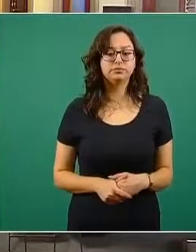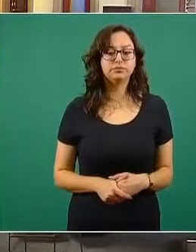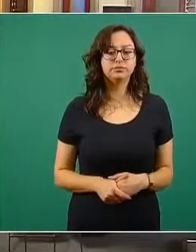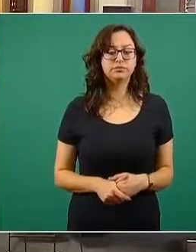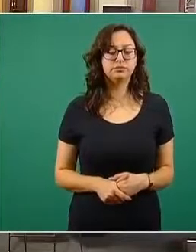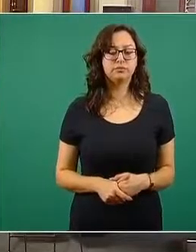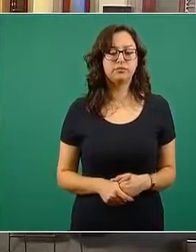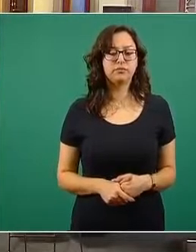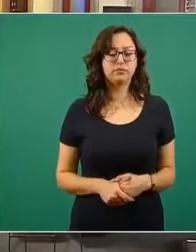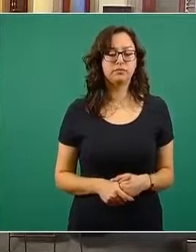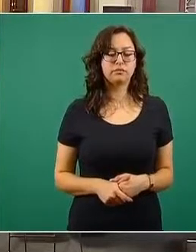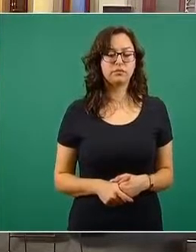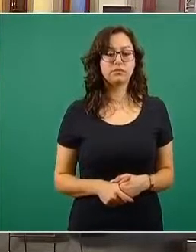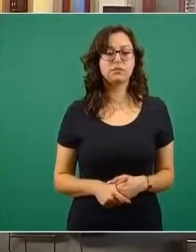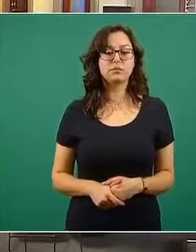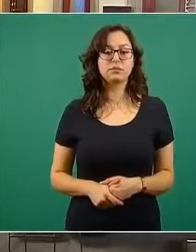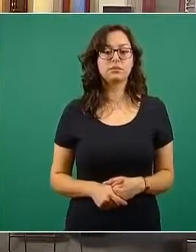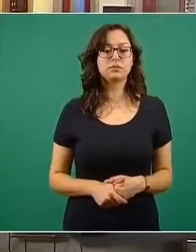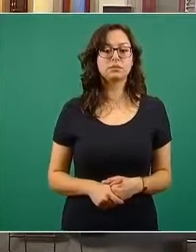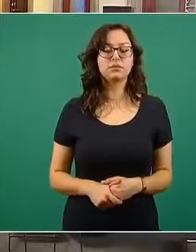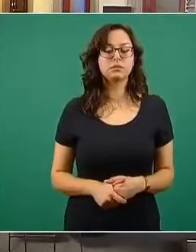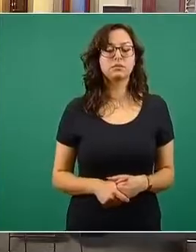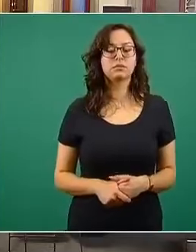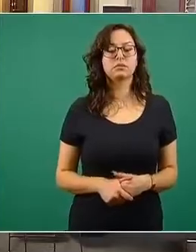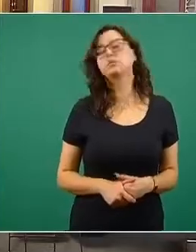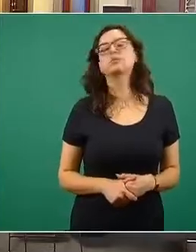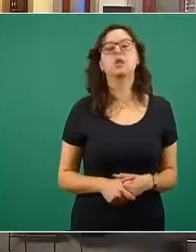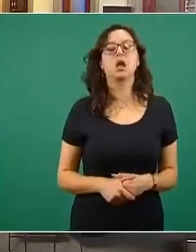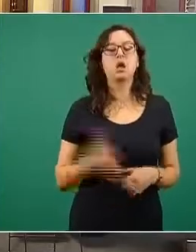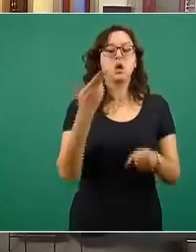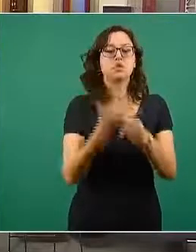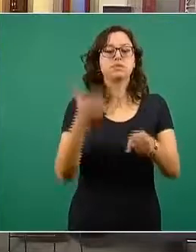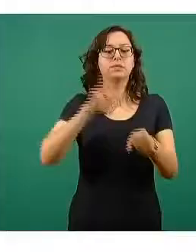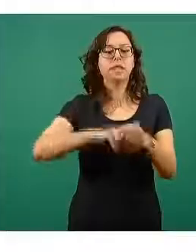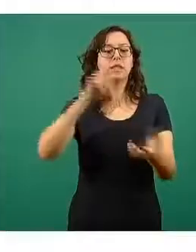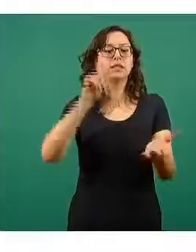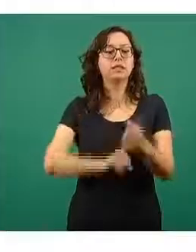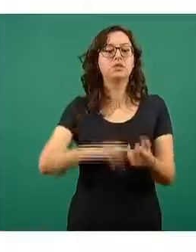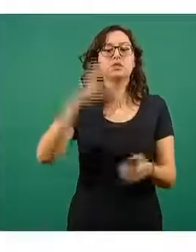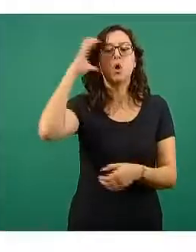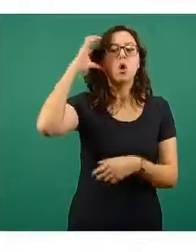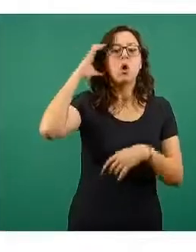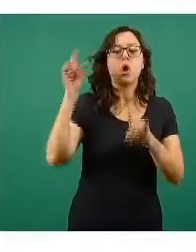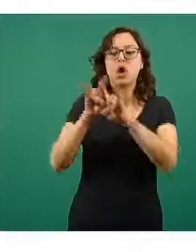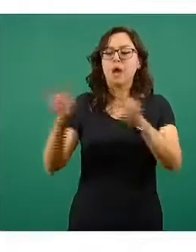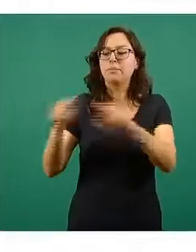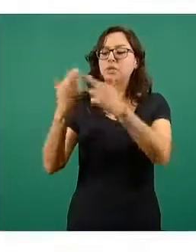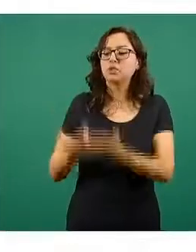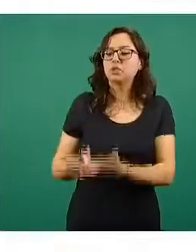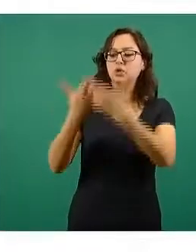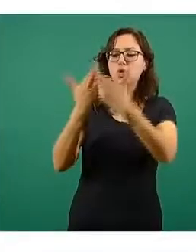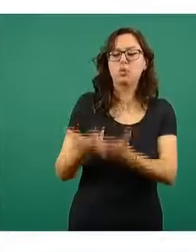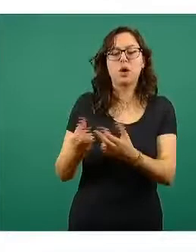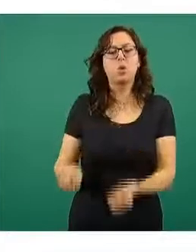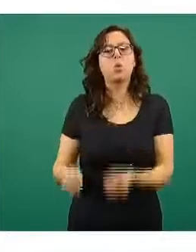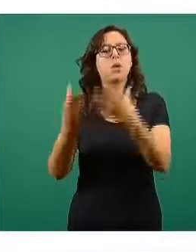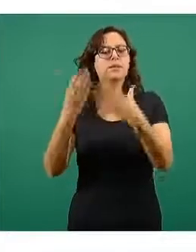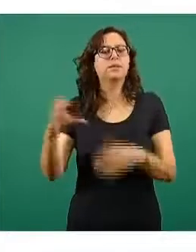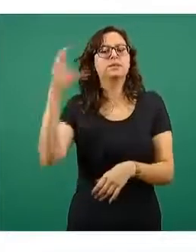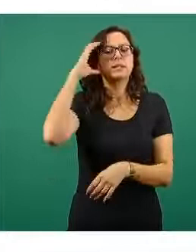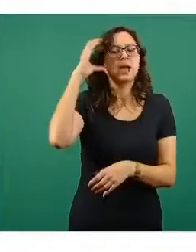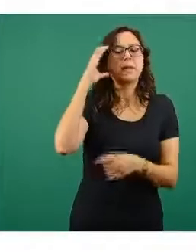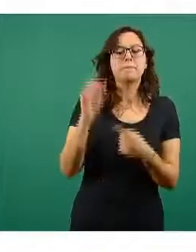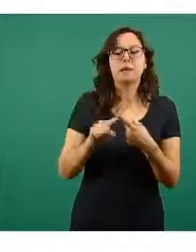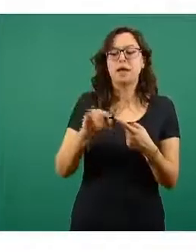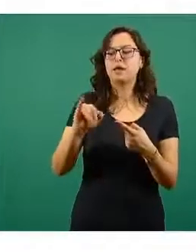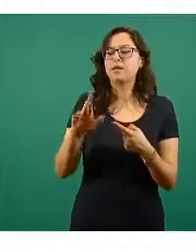Sobre la disponibilidad de camas, tanto para hospitalización general, como aparece en esta diapositiva, como para camas